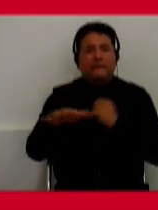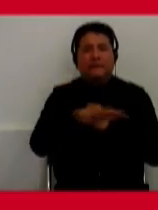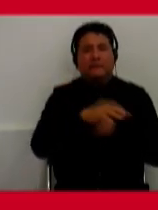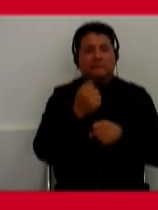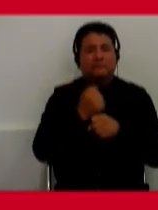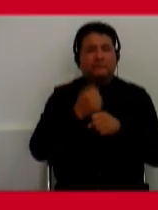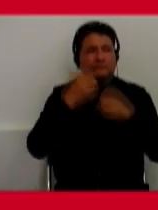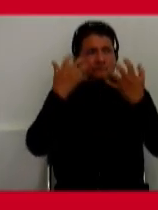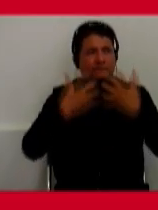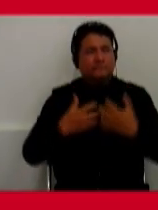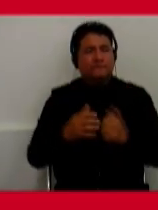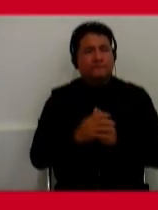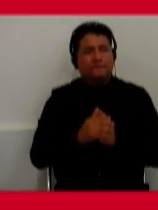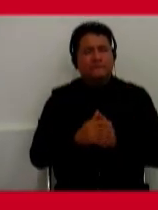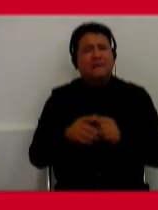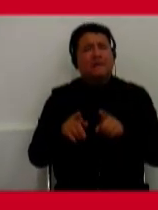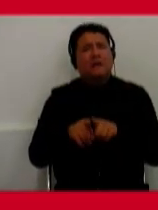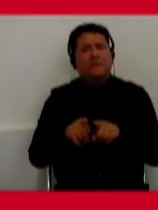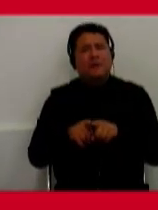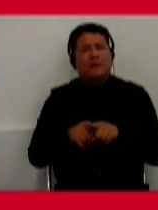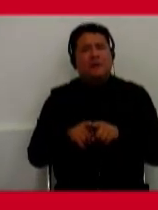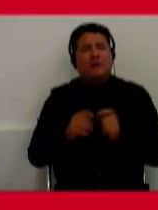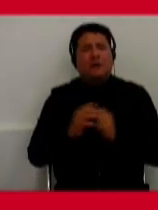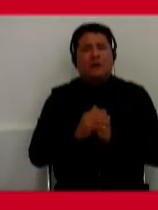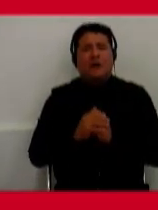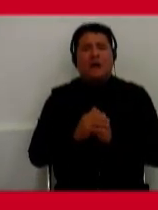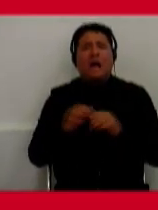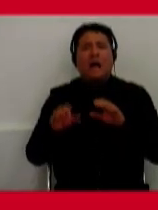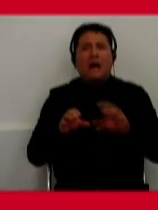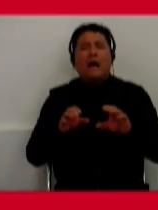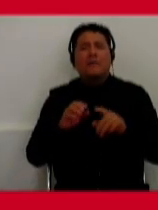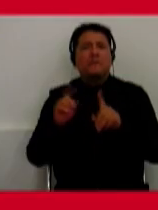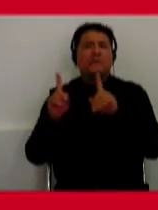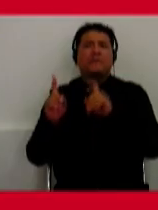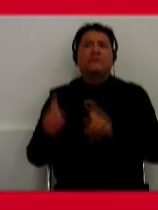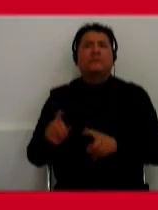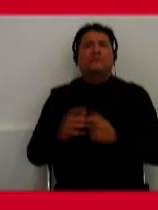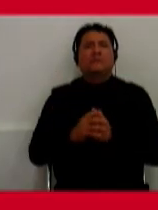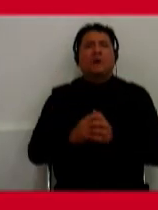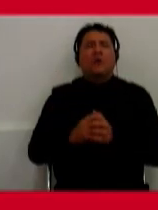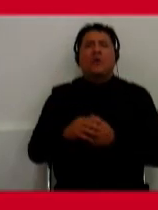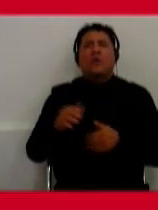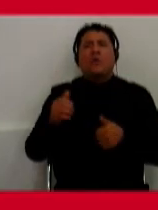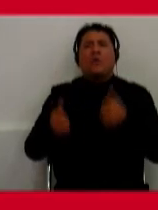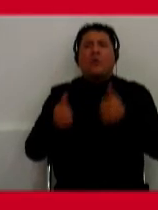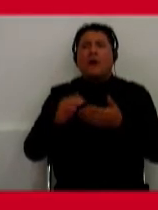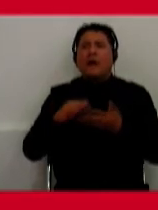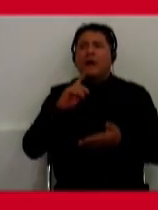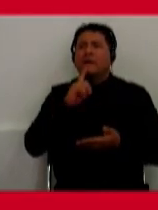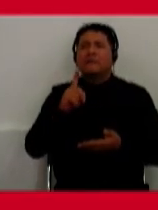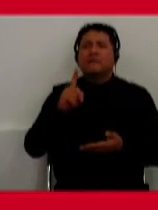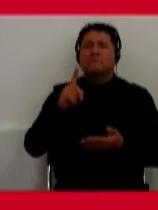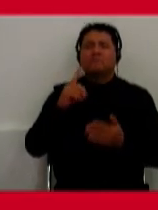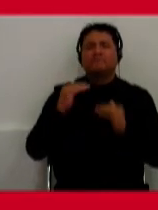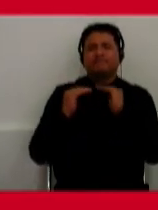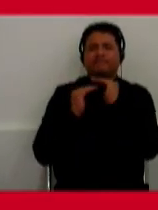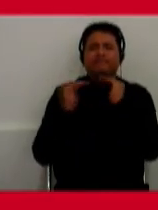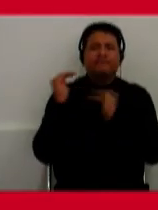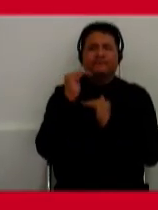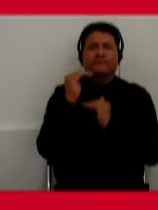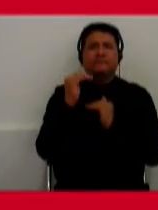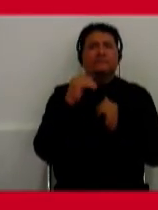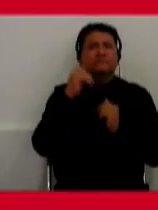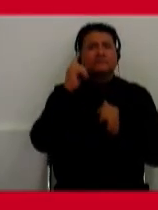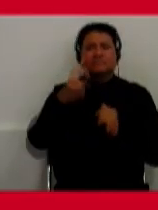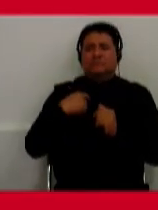También nos hacíamos una pregunta de qué nivel y cantidad de información deberíamos requerir para desarrollar